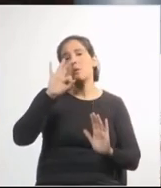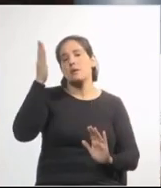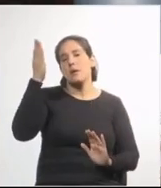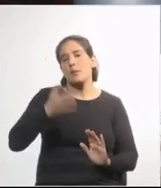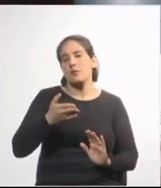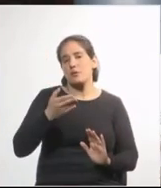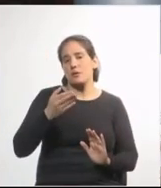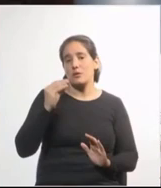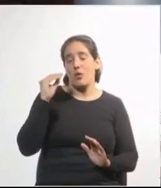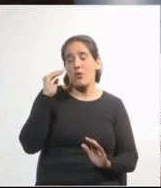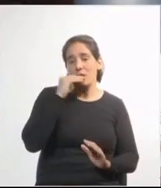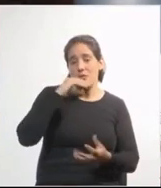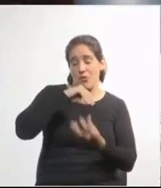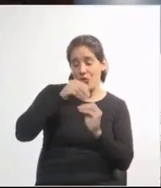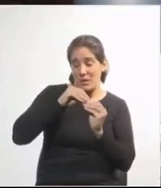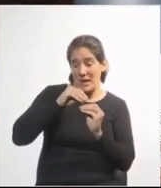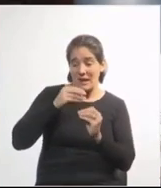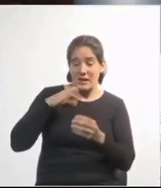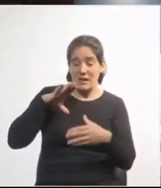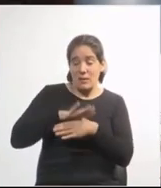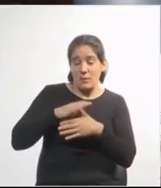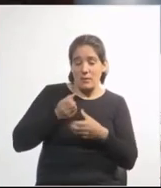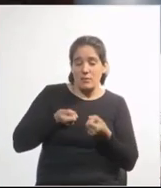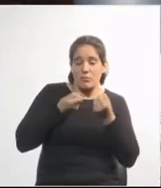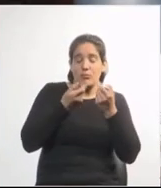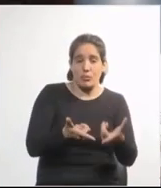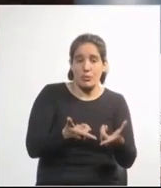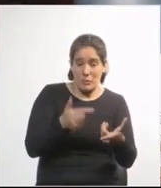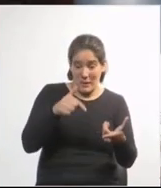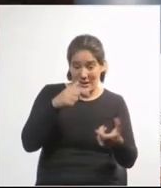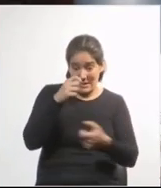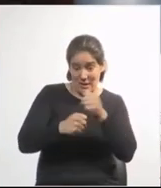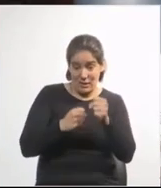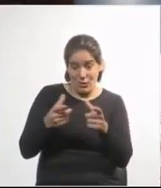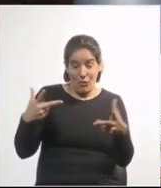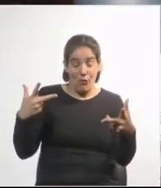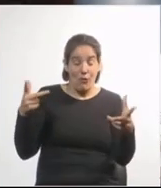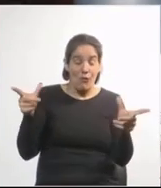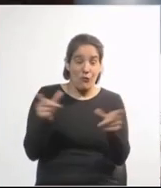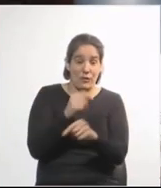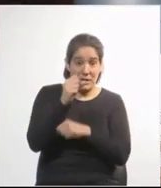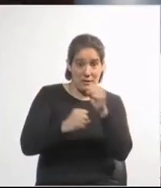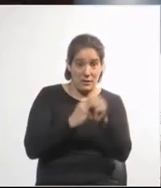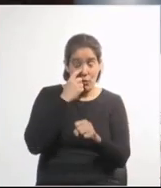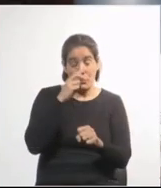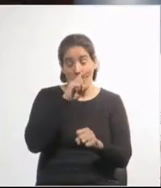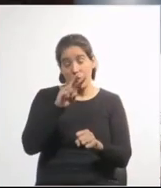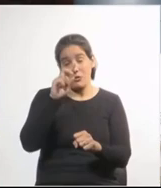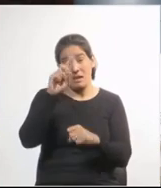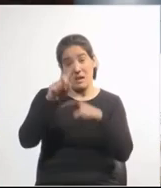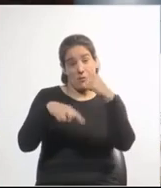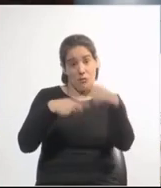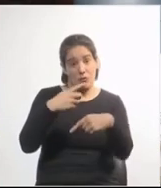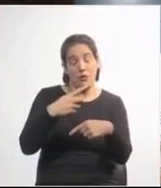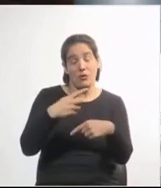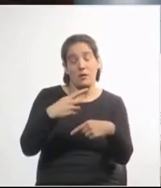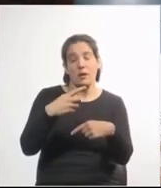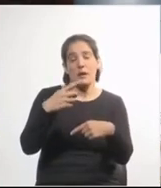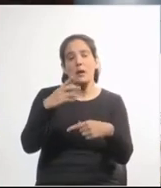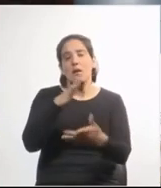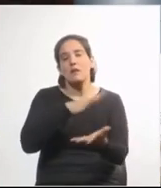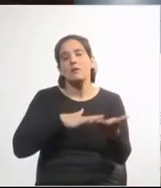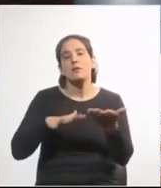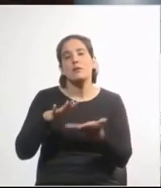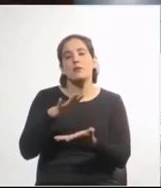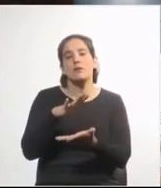de la asignación familiar Plan de Equidad para lo que resta de este año y para el año 2024. En un cuadro como el